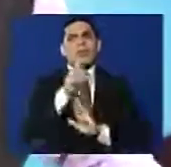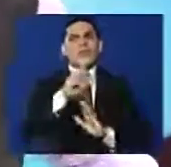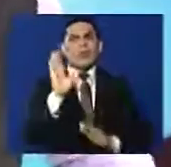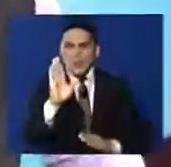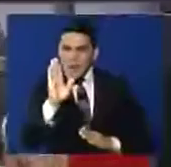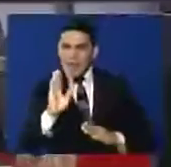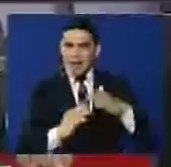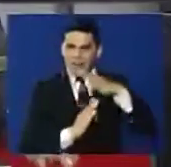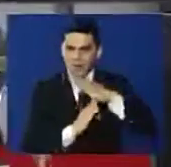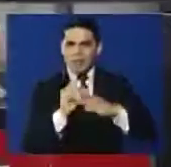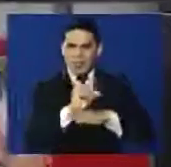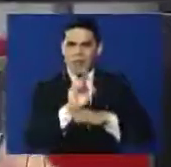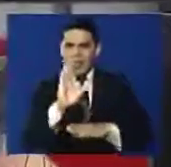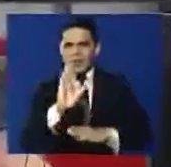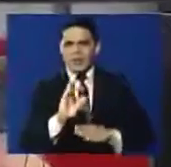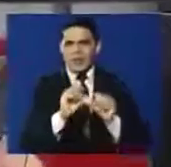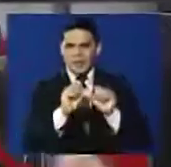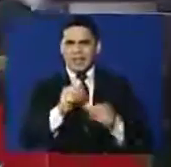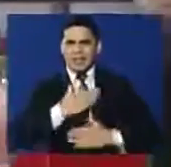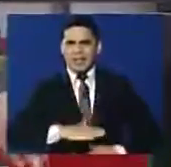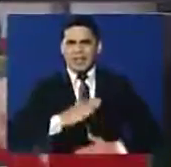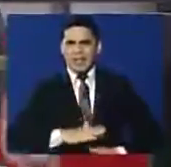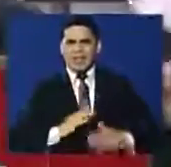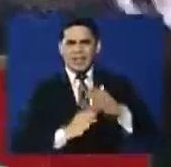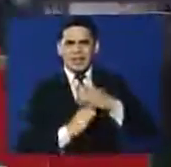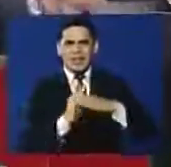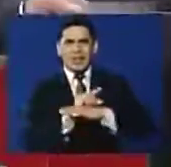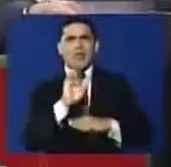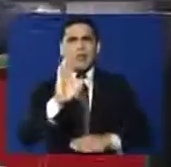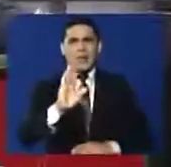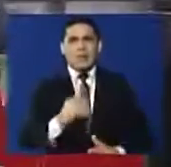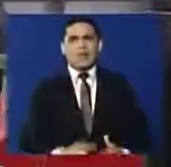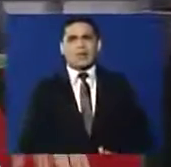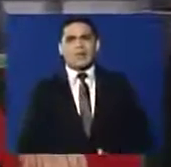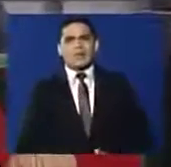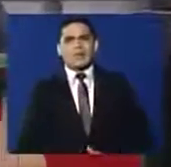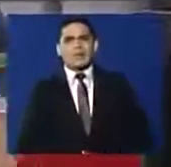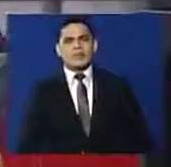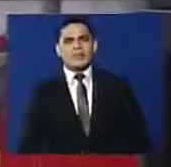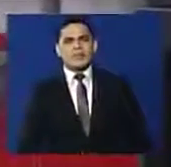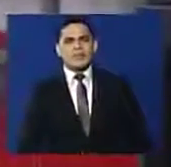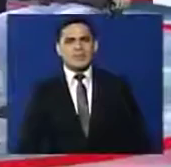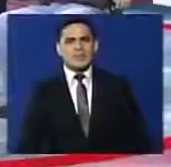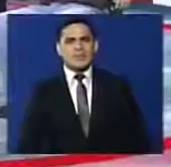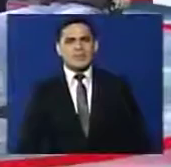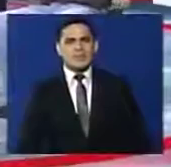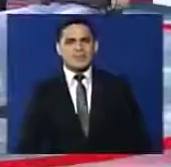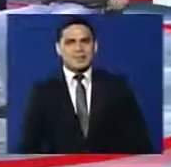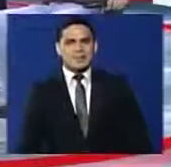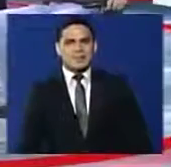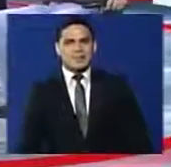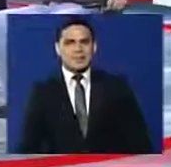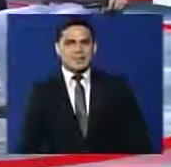Un corte, chicos, voy a hacer un corte. Aquí te quedas tranquilo, Rolando, porque esto es contrapeso. ¡Vamos al corte! Dale.